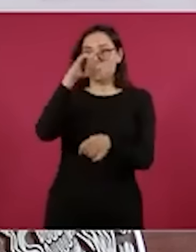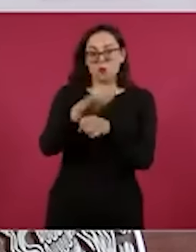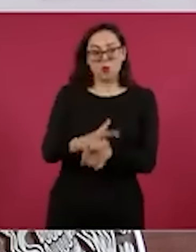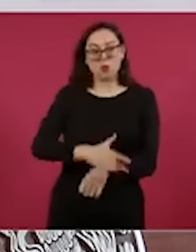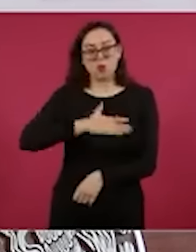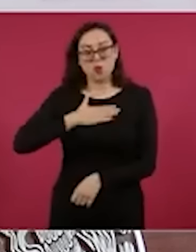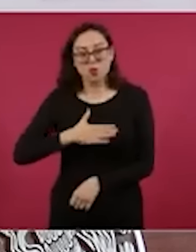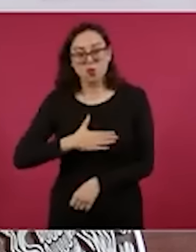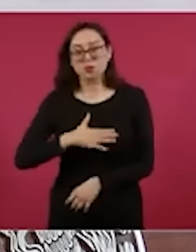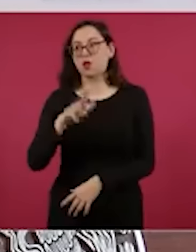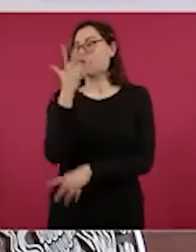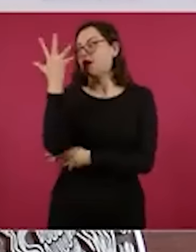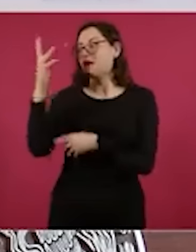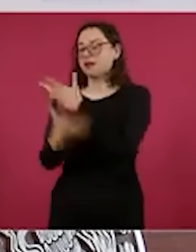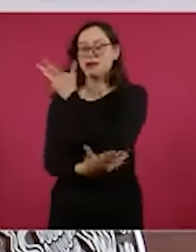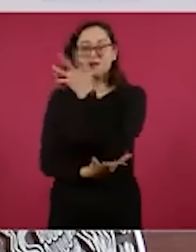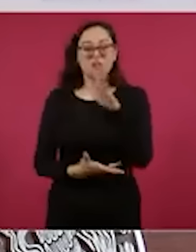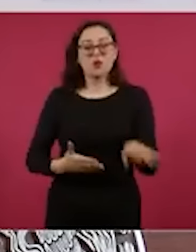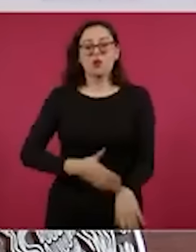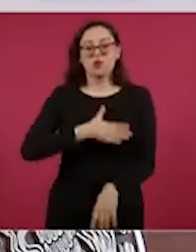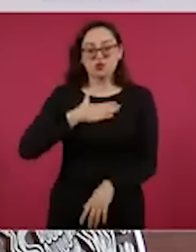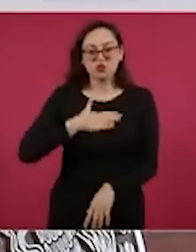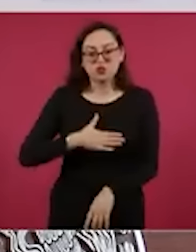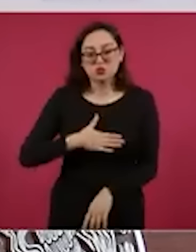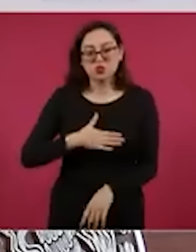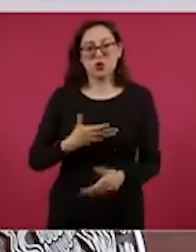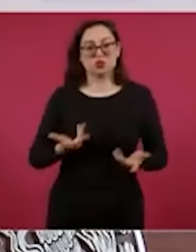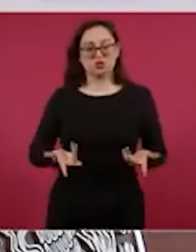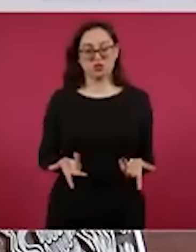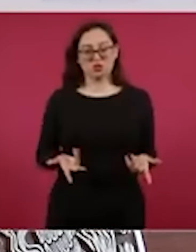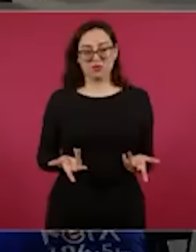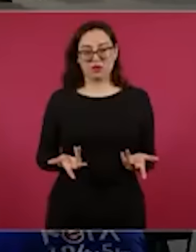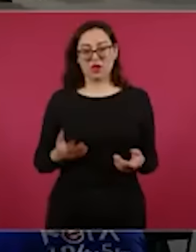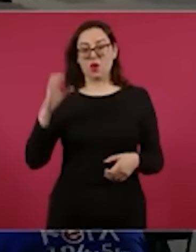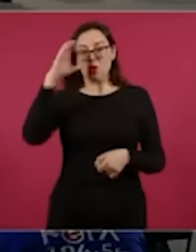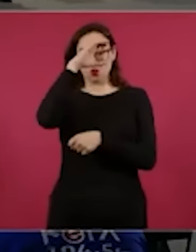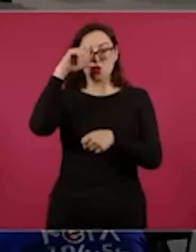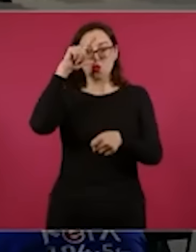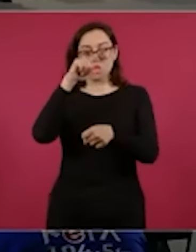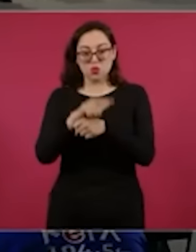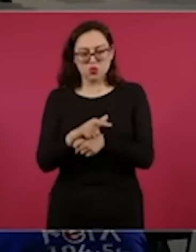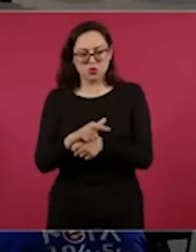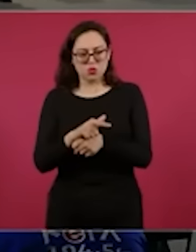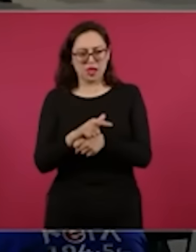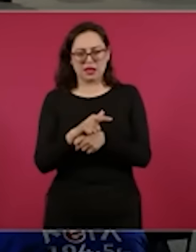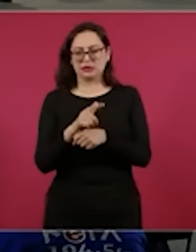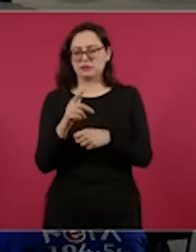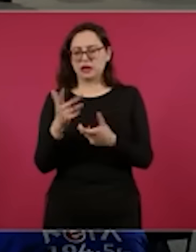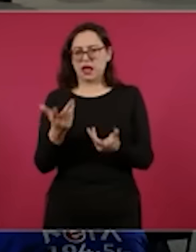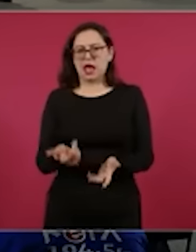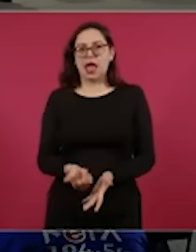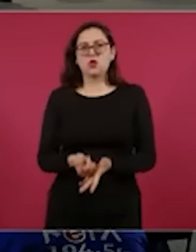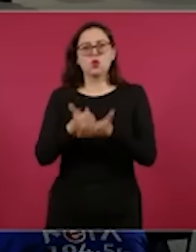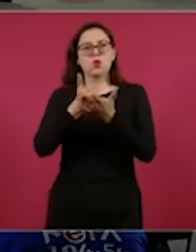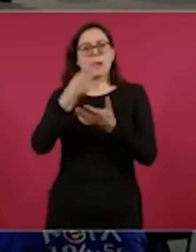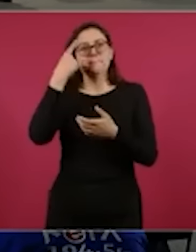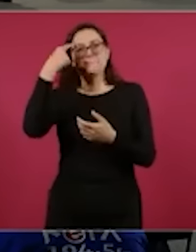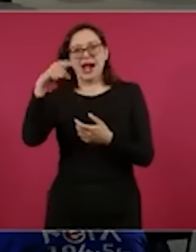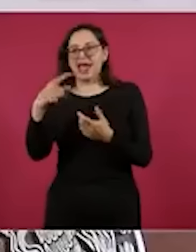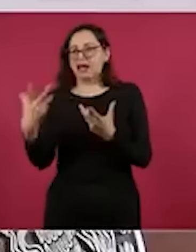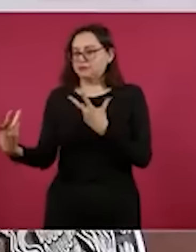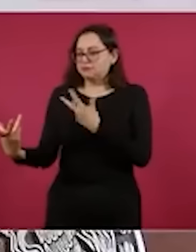justicia ambiental. Y la cultura tiene el poder de unir lo que está separado en otros